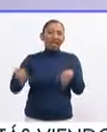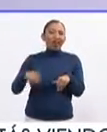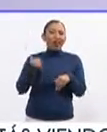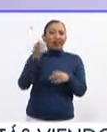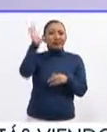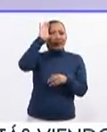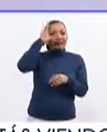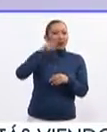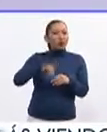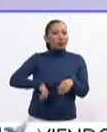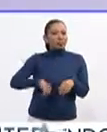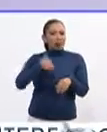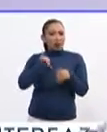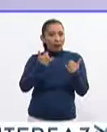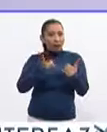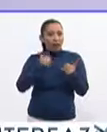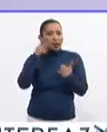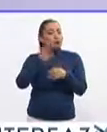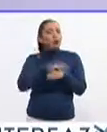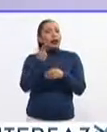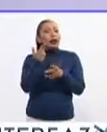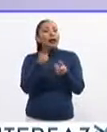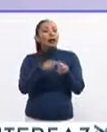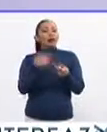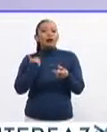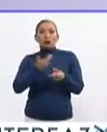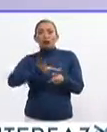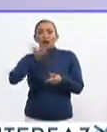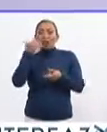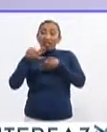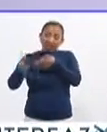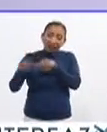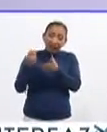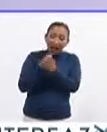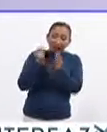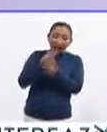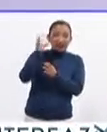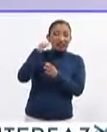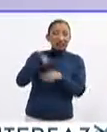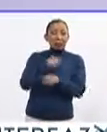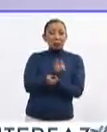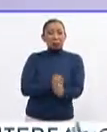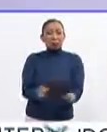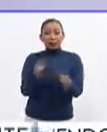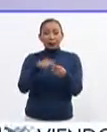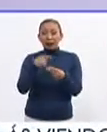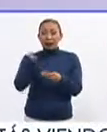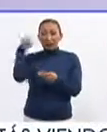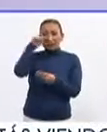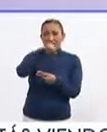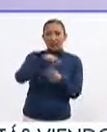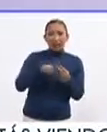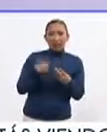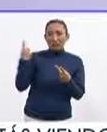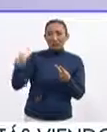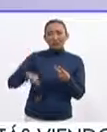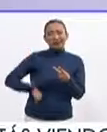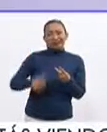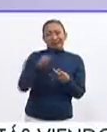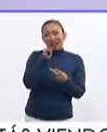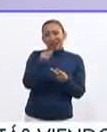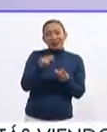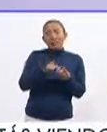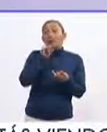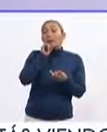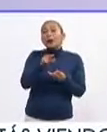jóvenes hacia las ciencias viene justificado en general por una falta de atractivo de las clases de ciencias, por su dificultad, por el desinterés y